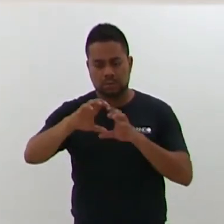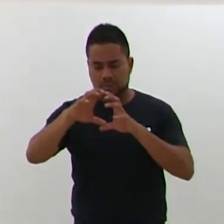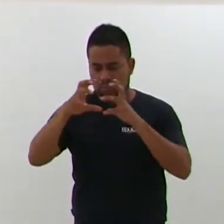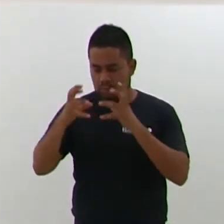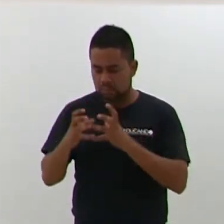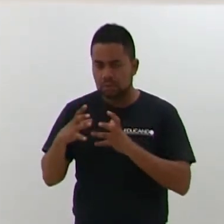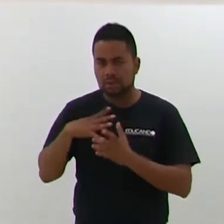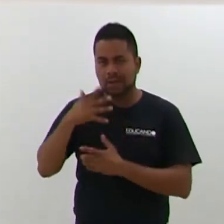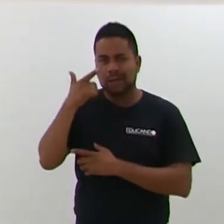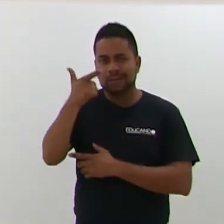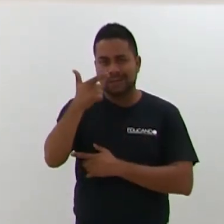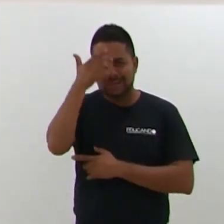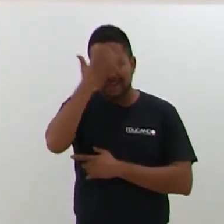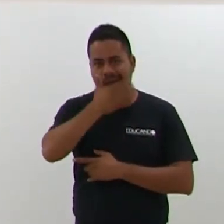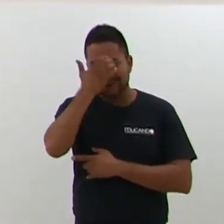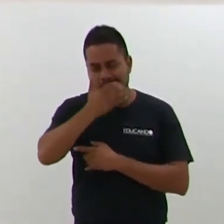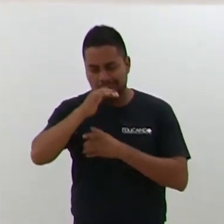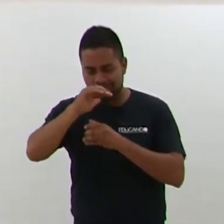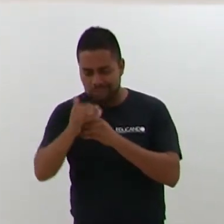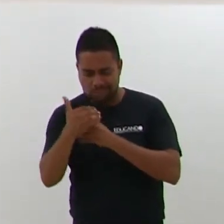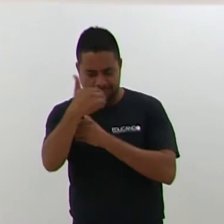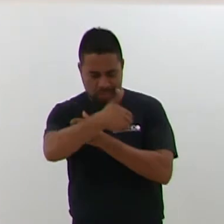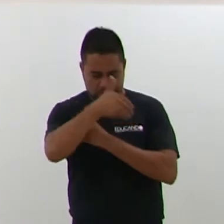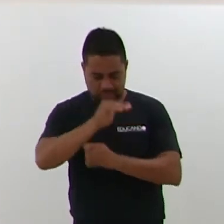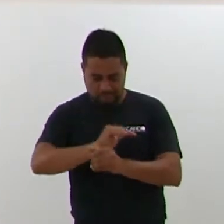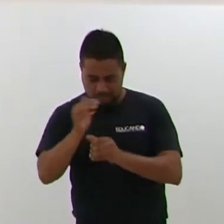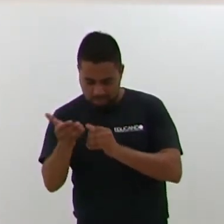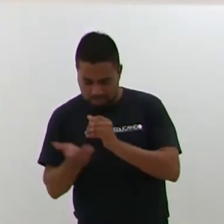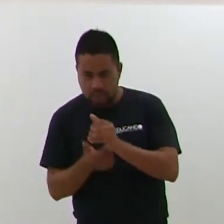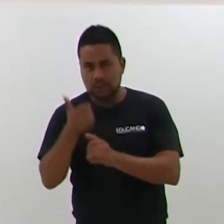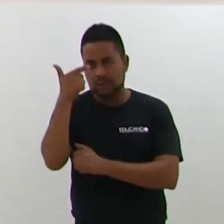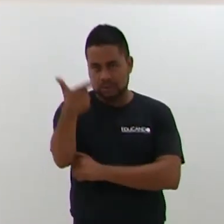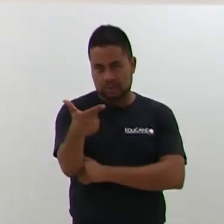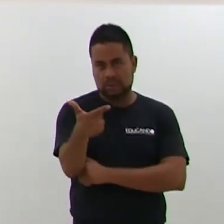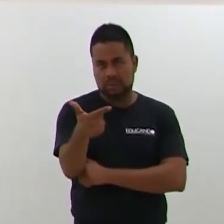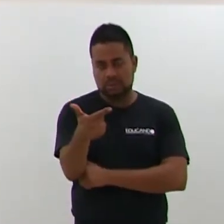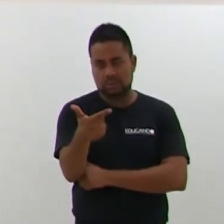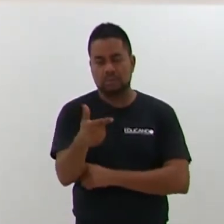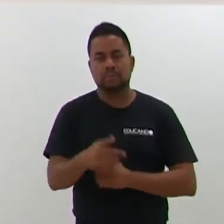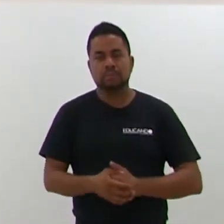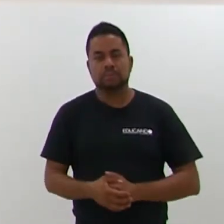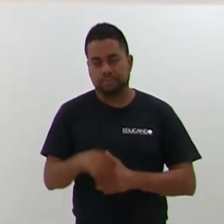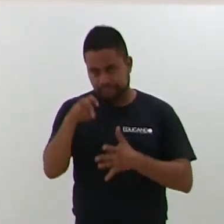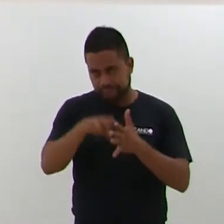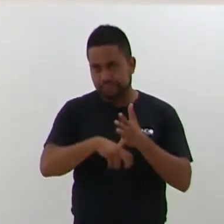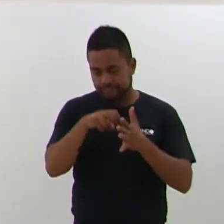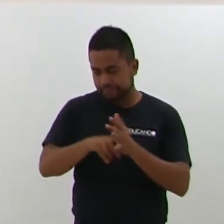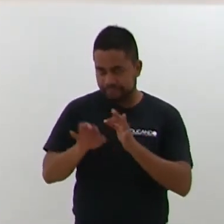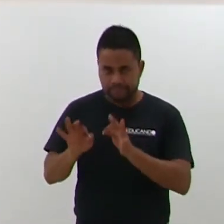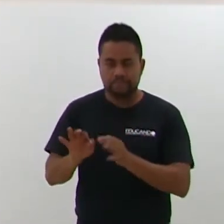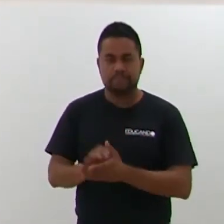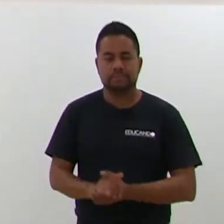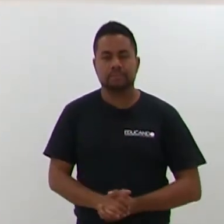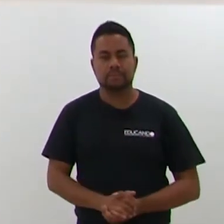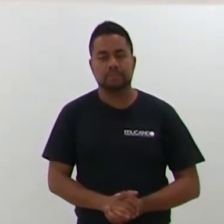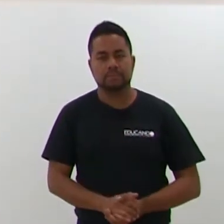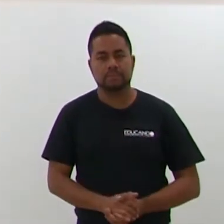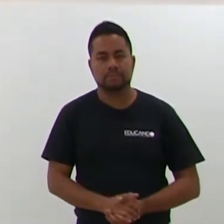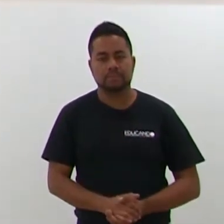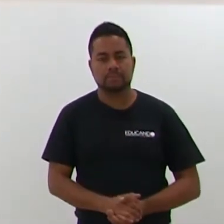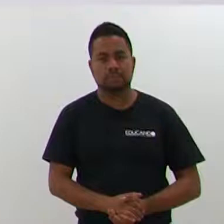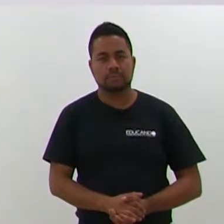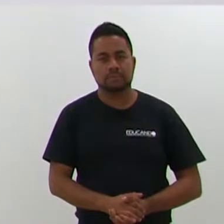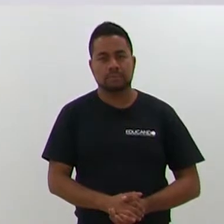7 caras, ¿verdad? Bueno, entonces tiene que ver con el número 7. Hay que corregir. Hexa tiene que ver